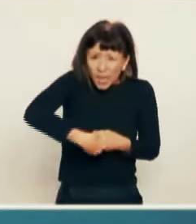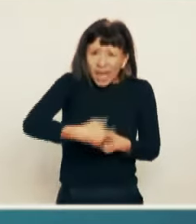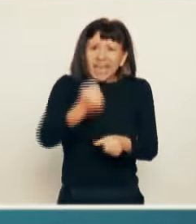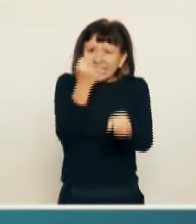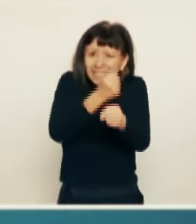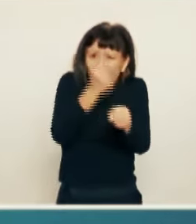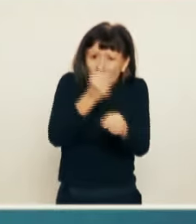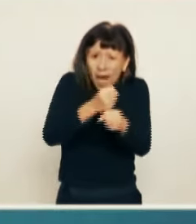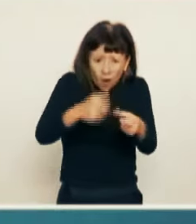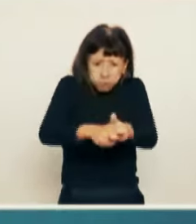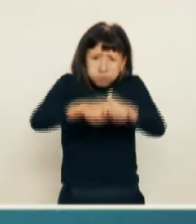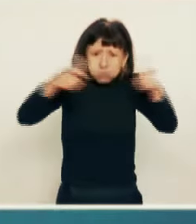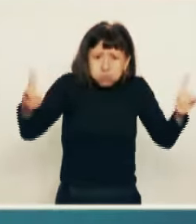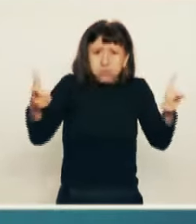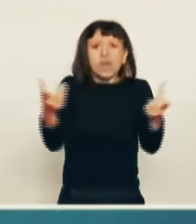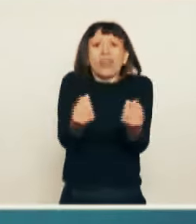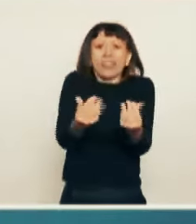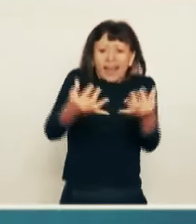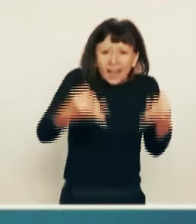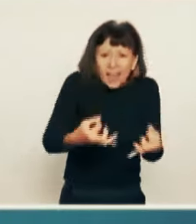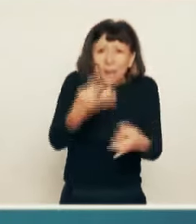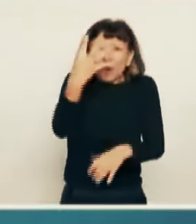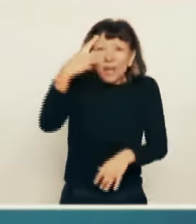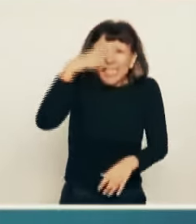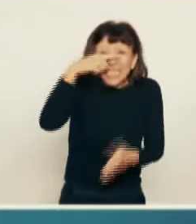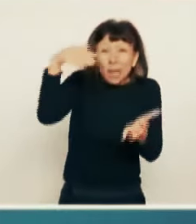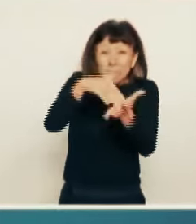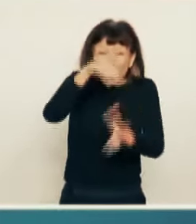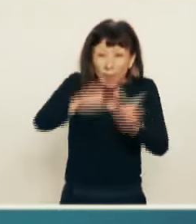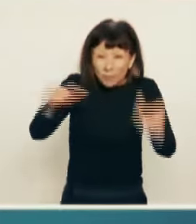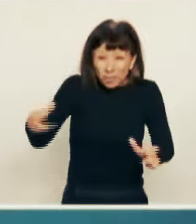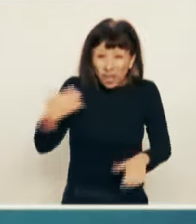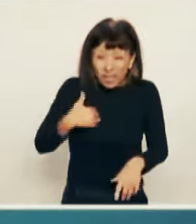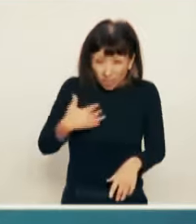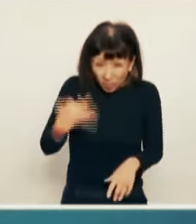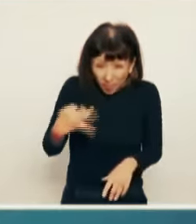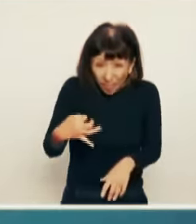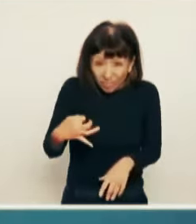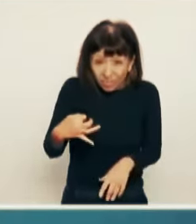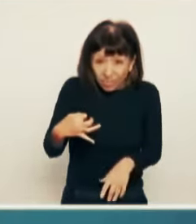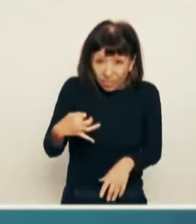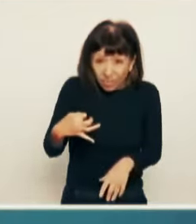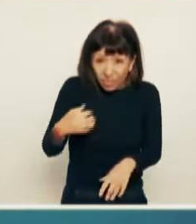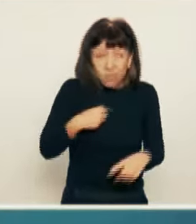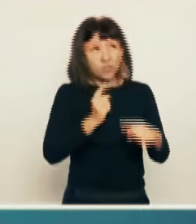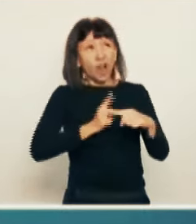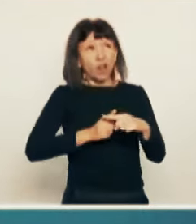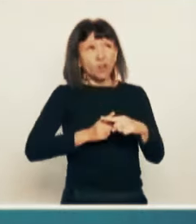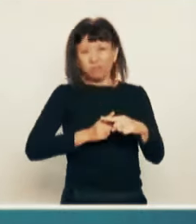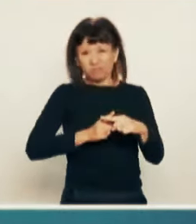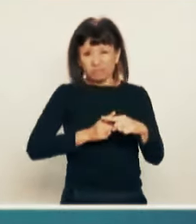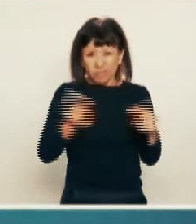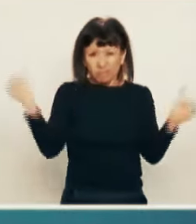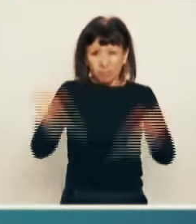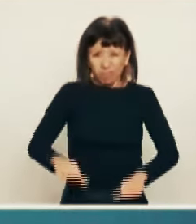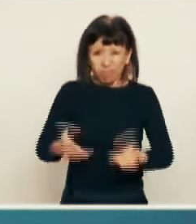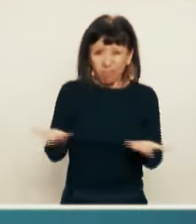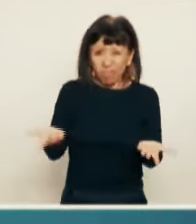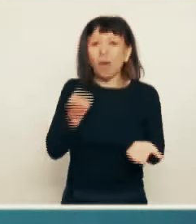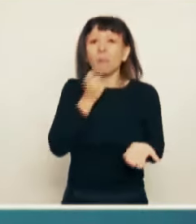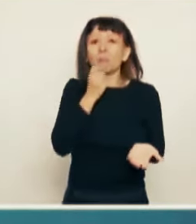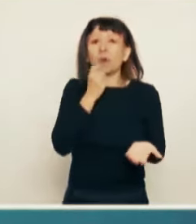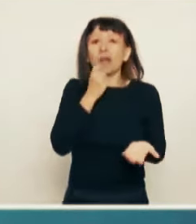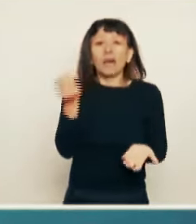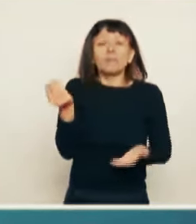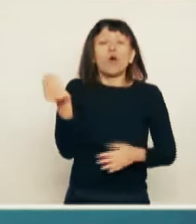calidad para 47 millones de argentinos? ¿En serio? No me dan los números. Porque, por ejemplo, en Santa Cruz,